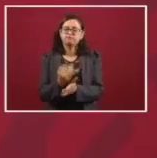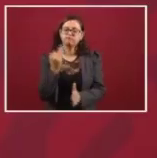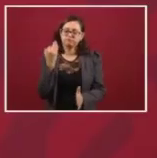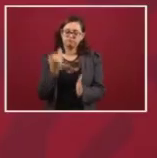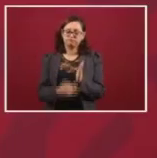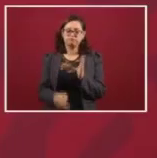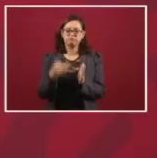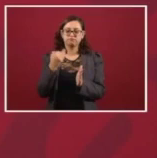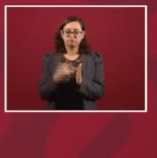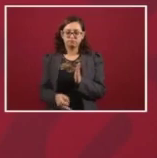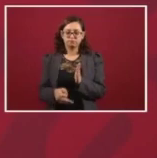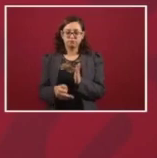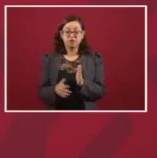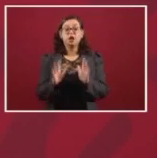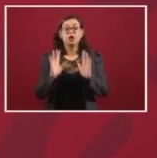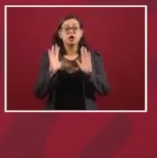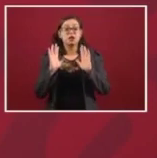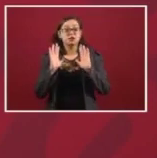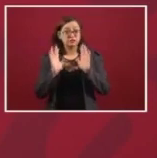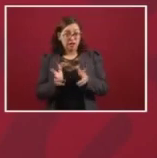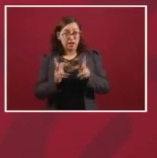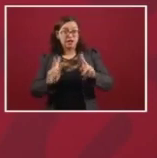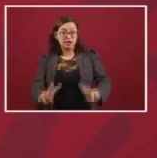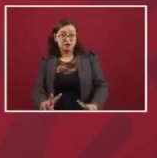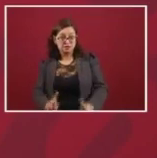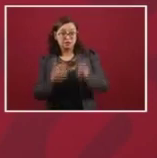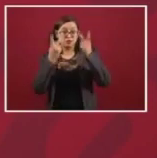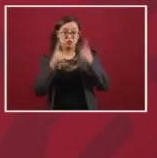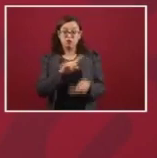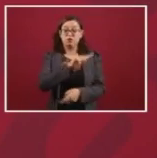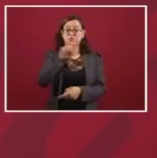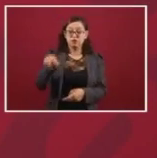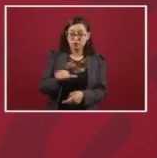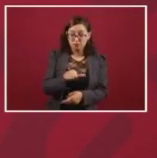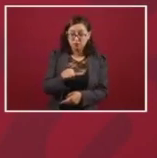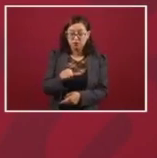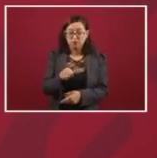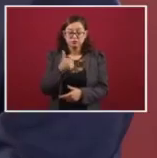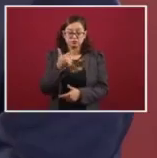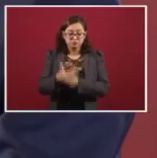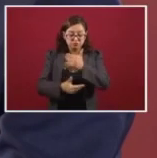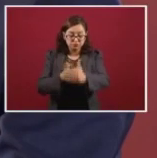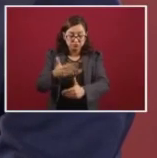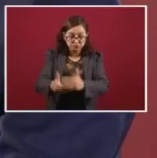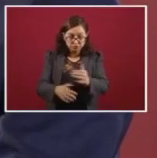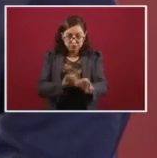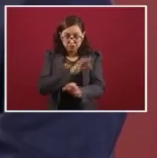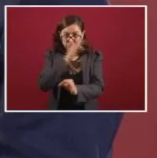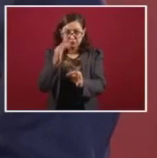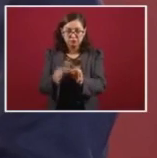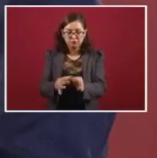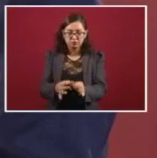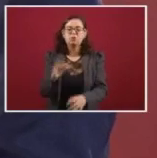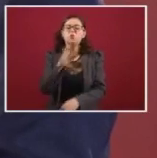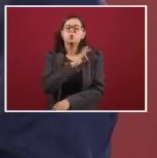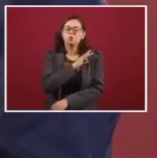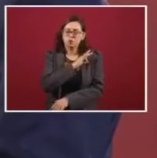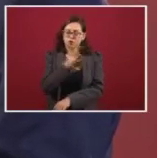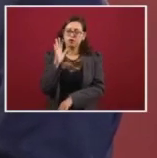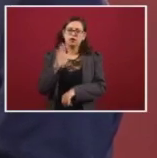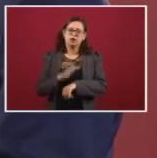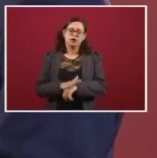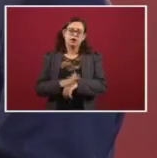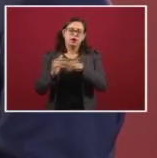pueda dar a conocer, de conformidad con el procedimiento, lo vamos